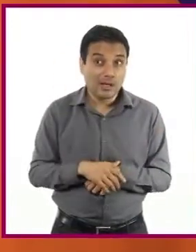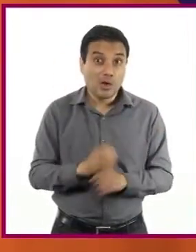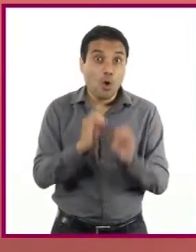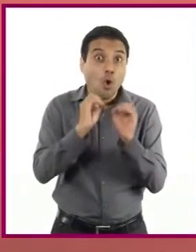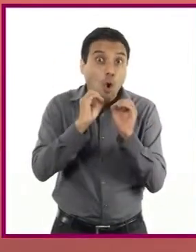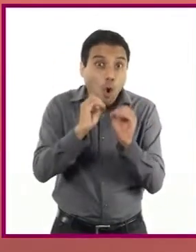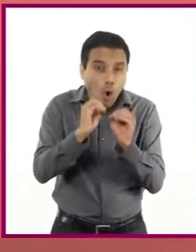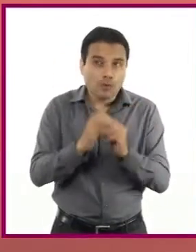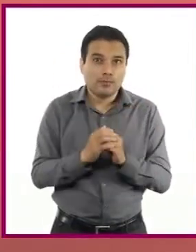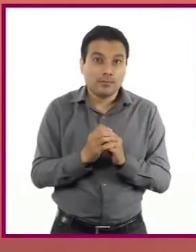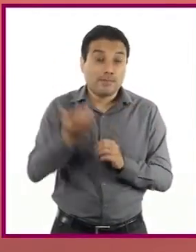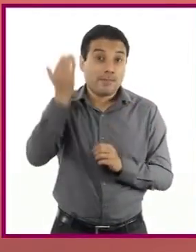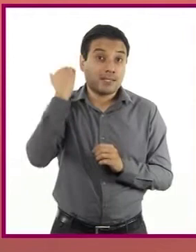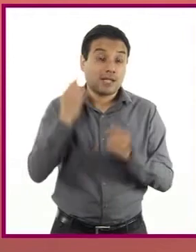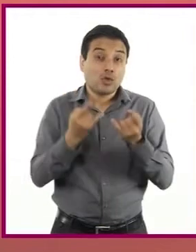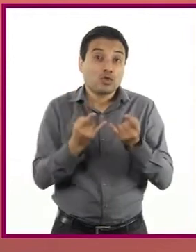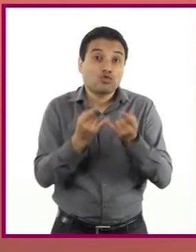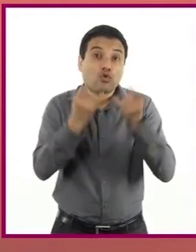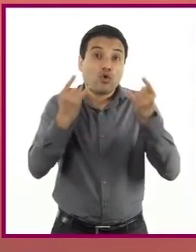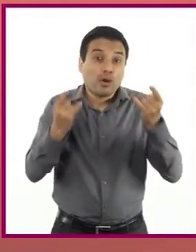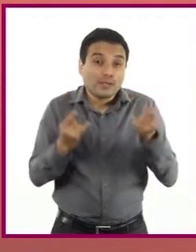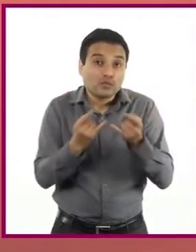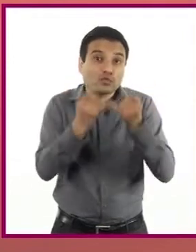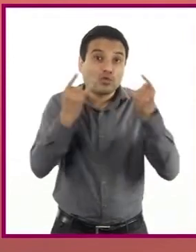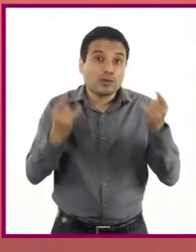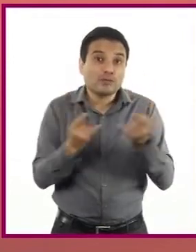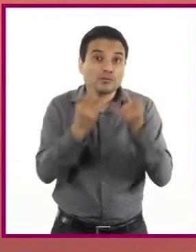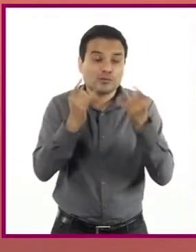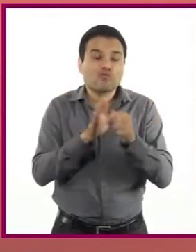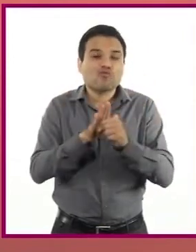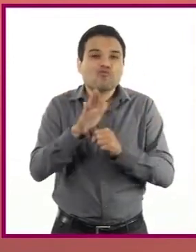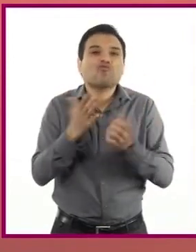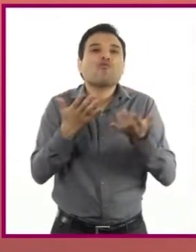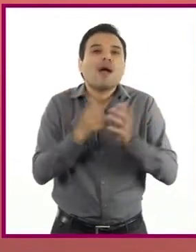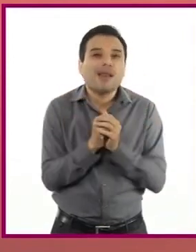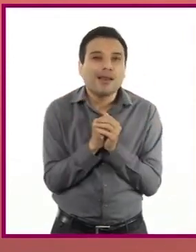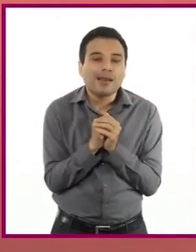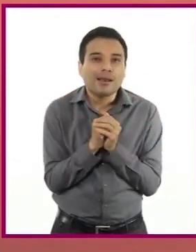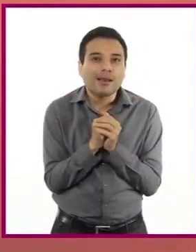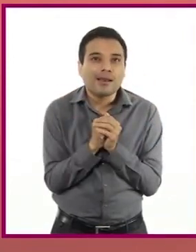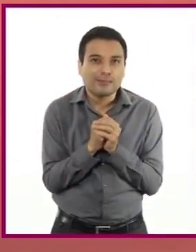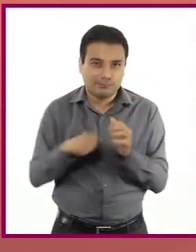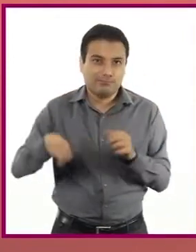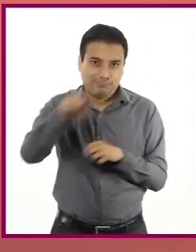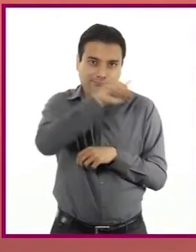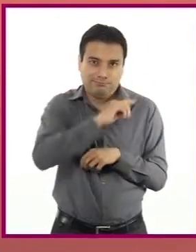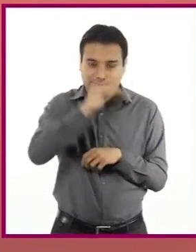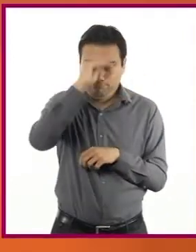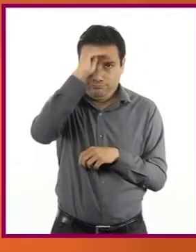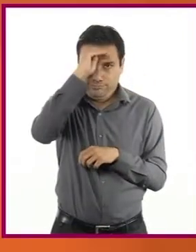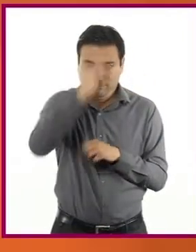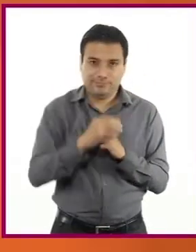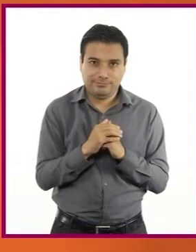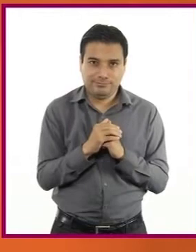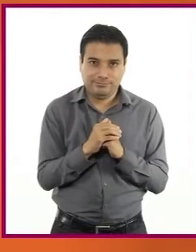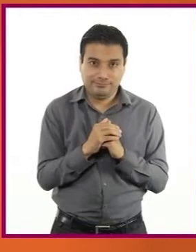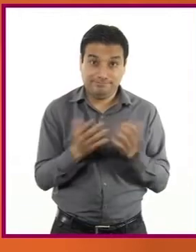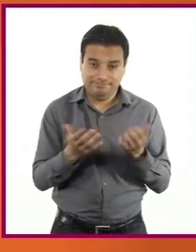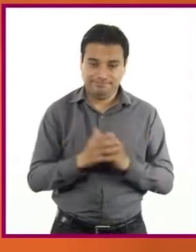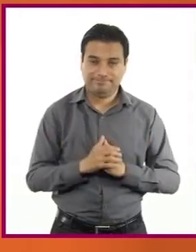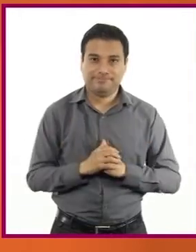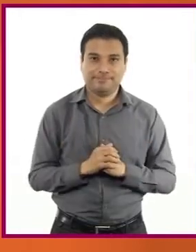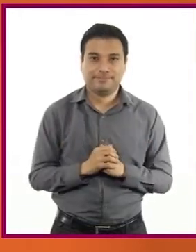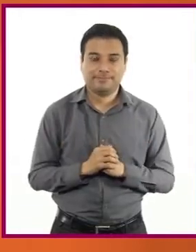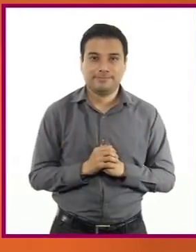pasado de la humanidad, esa fuente de saberes gracias a las aportaciones de personajes cuyas obras materiales o intelectuales nos siguen